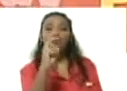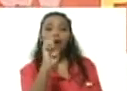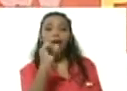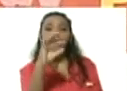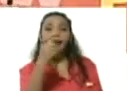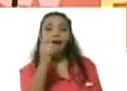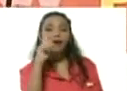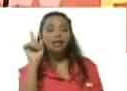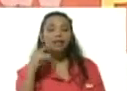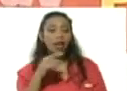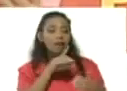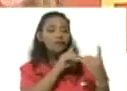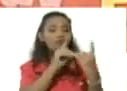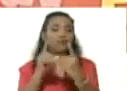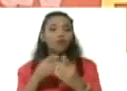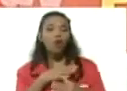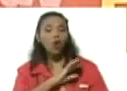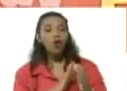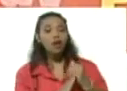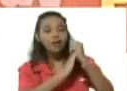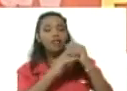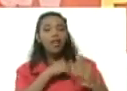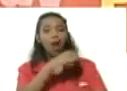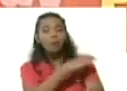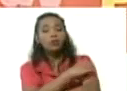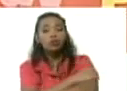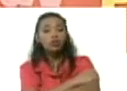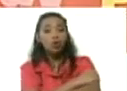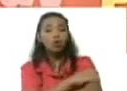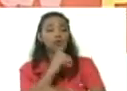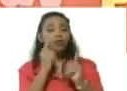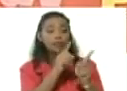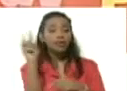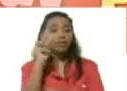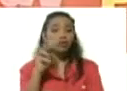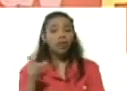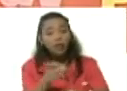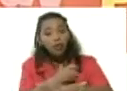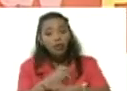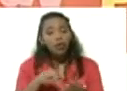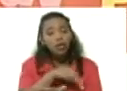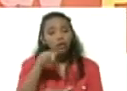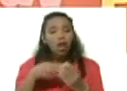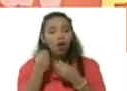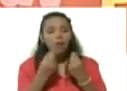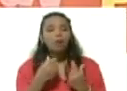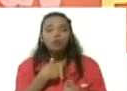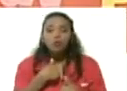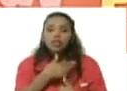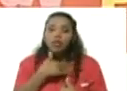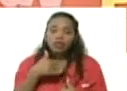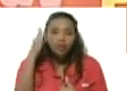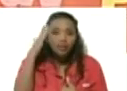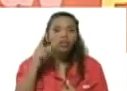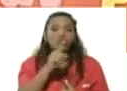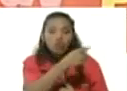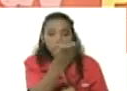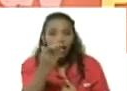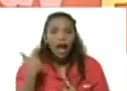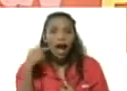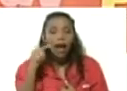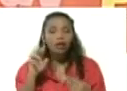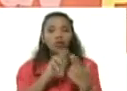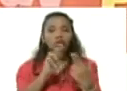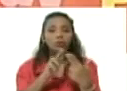sosteniendo encuentros con dirigentes de la oposición venezolana, así como también del gobierno nacional. Me gustaría saber si tiene conocimiento justamente